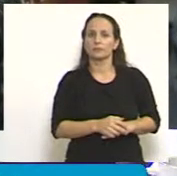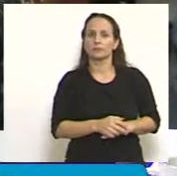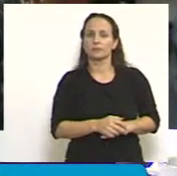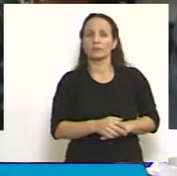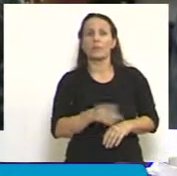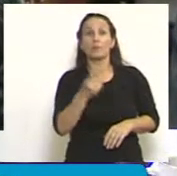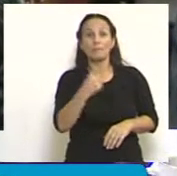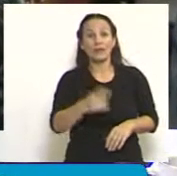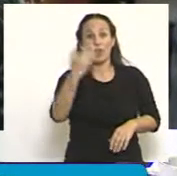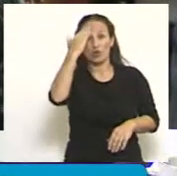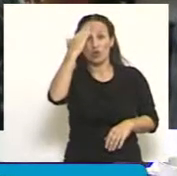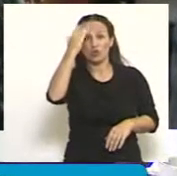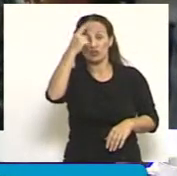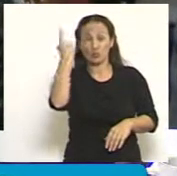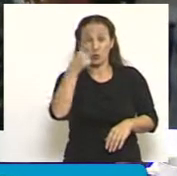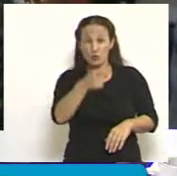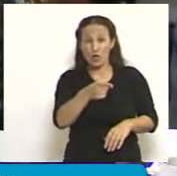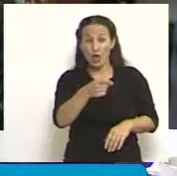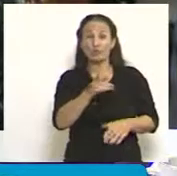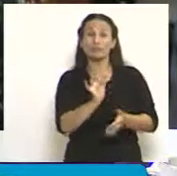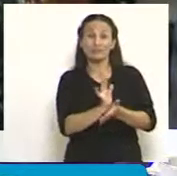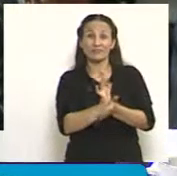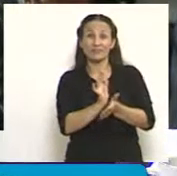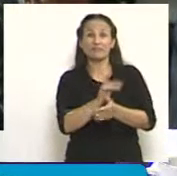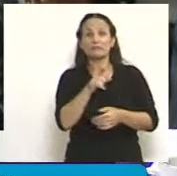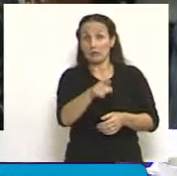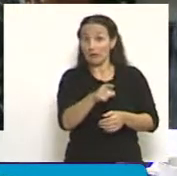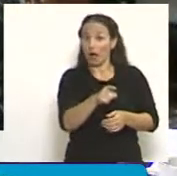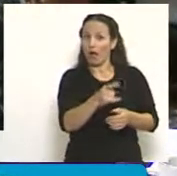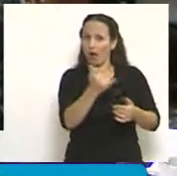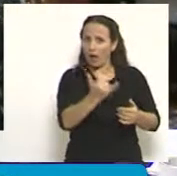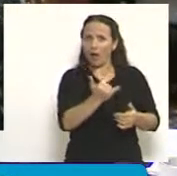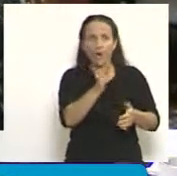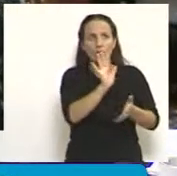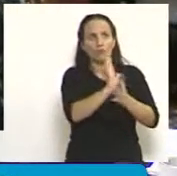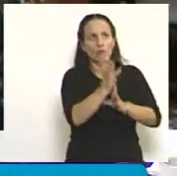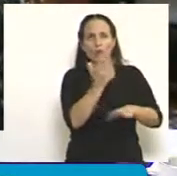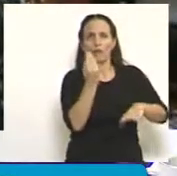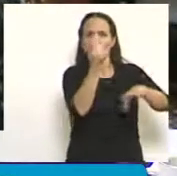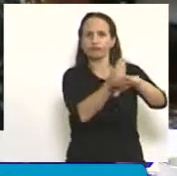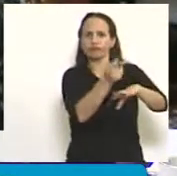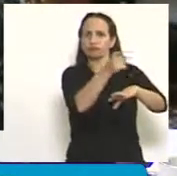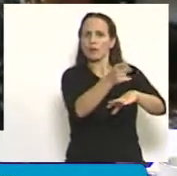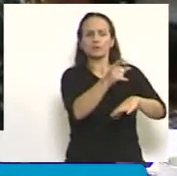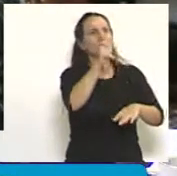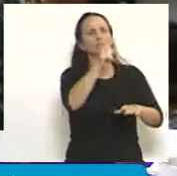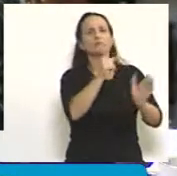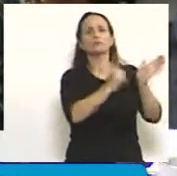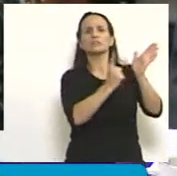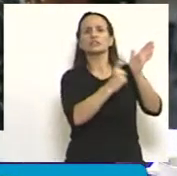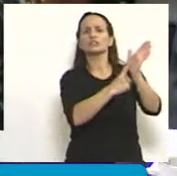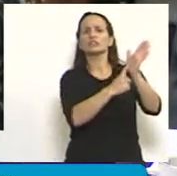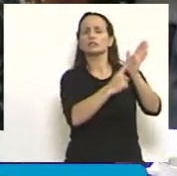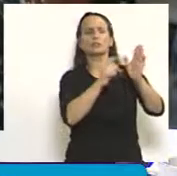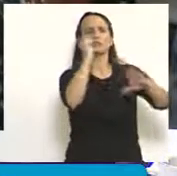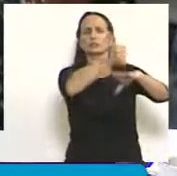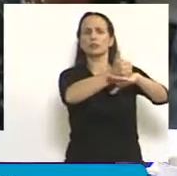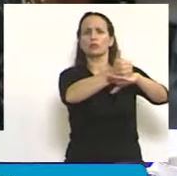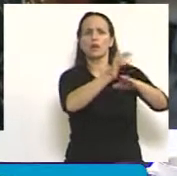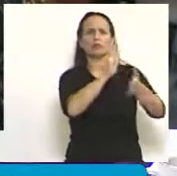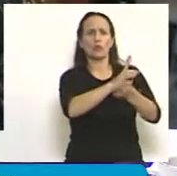por la querellante y su actividad fue ratificada por la